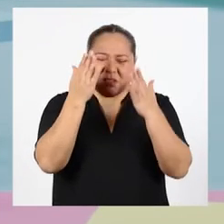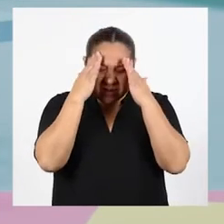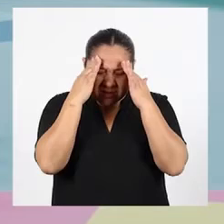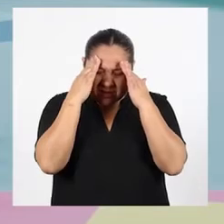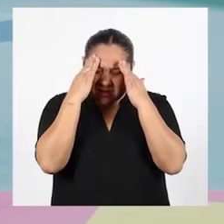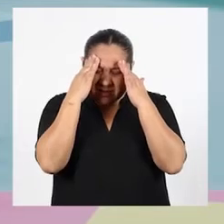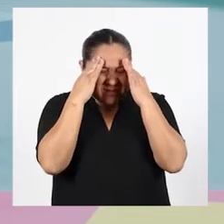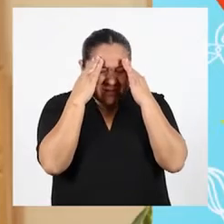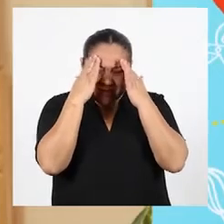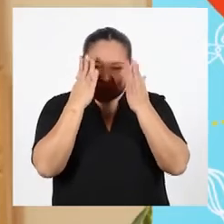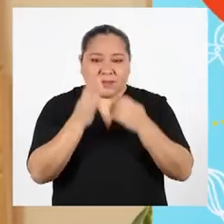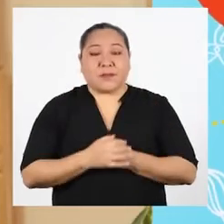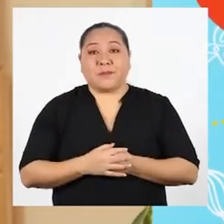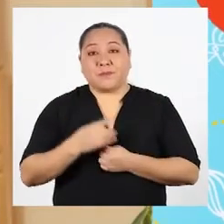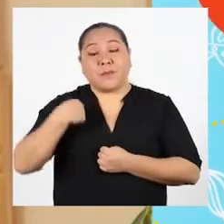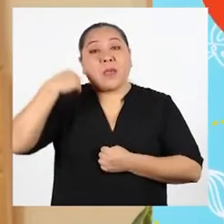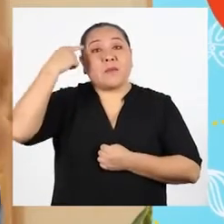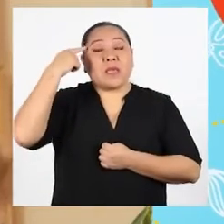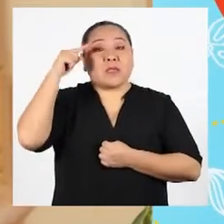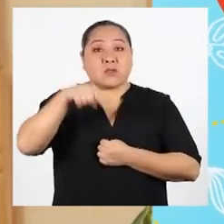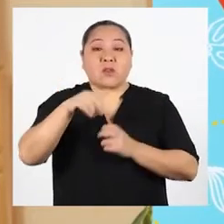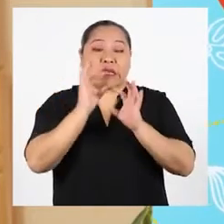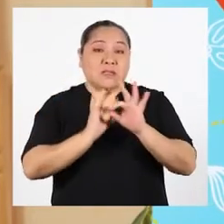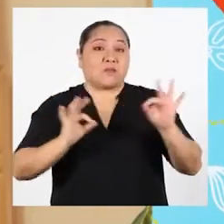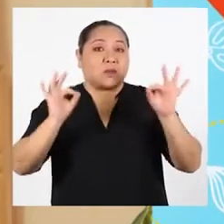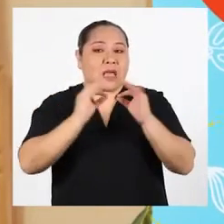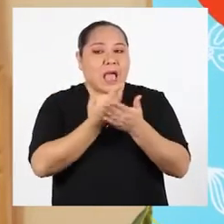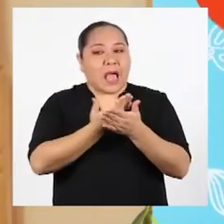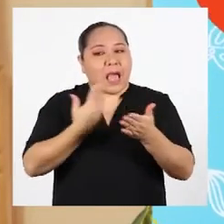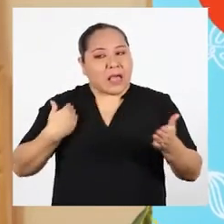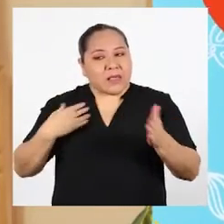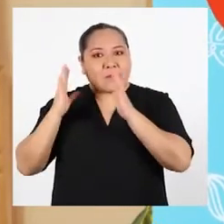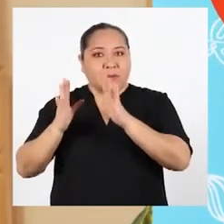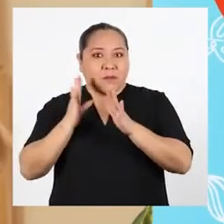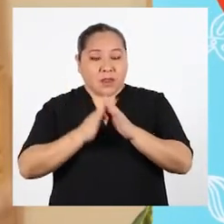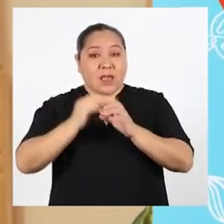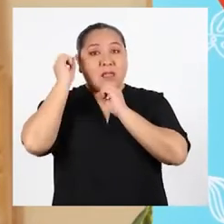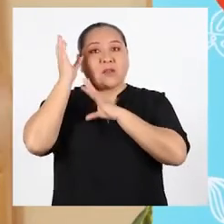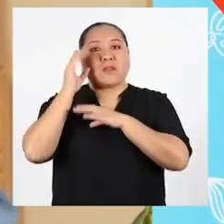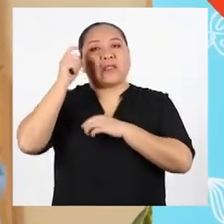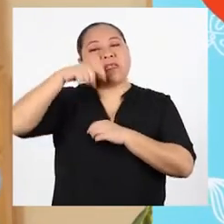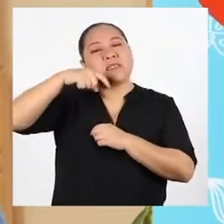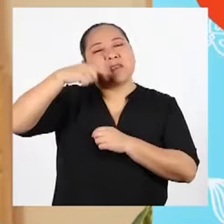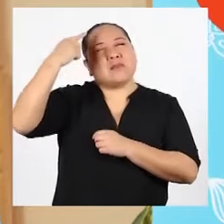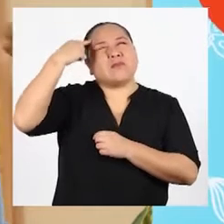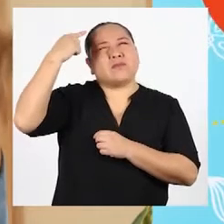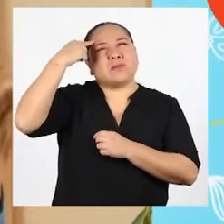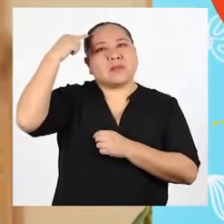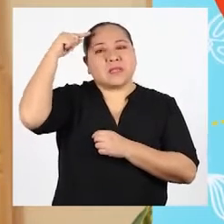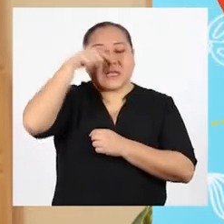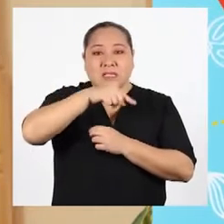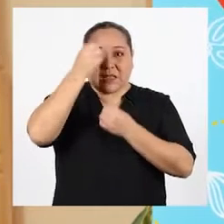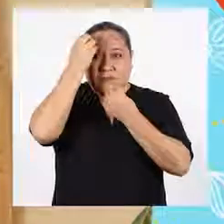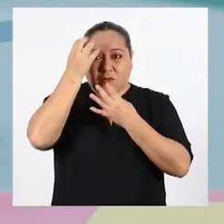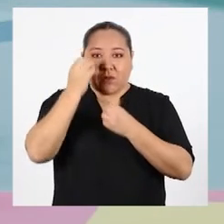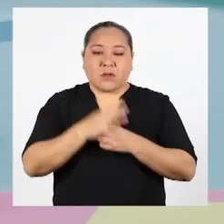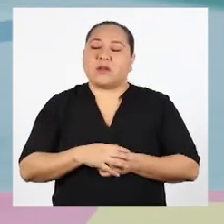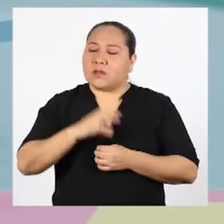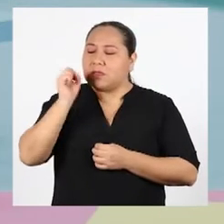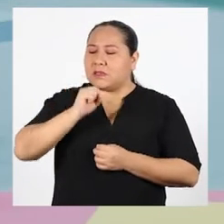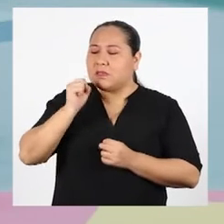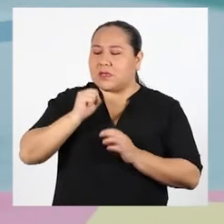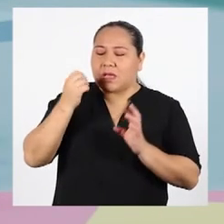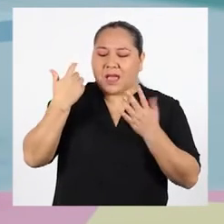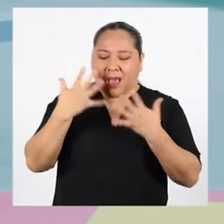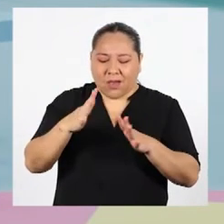somos así? Creo que es importante que antes de elaborar nuestro discurso tengamos frescos en la mente estos datos.